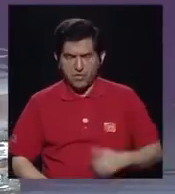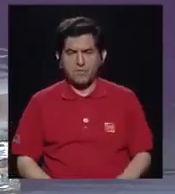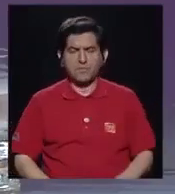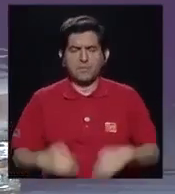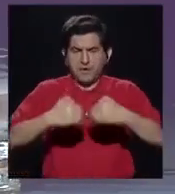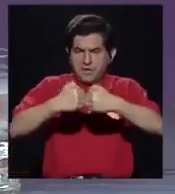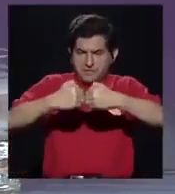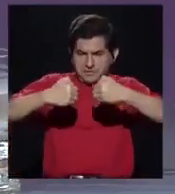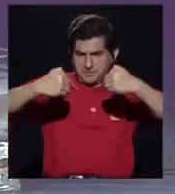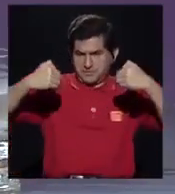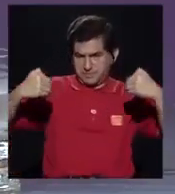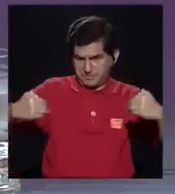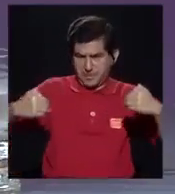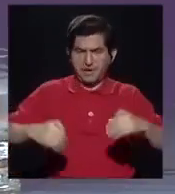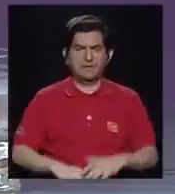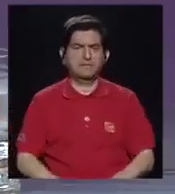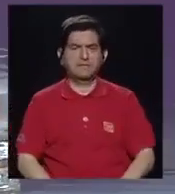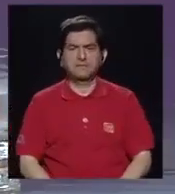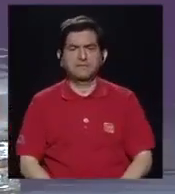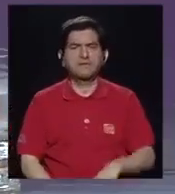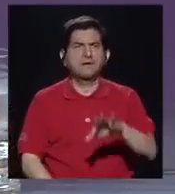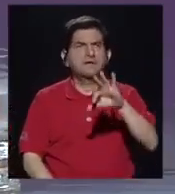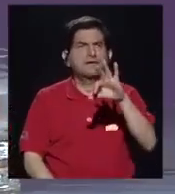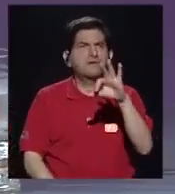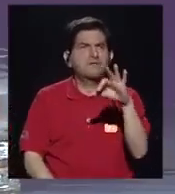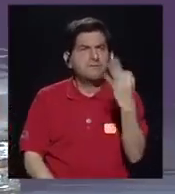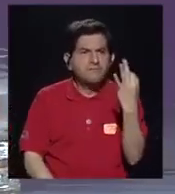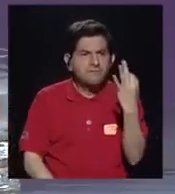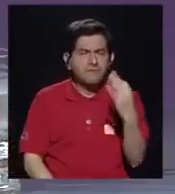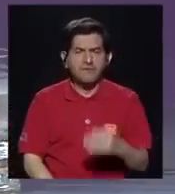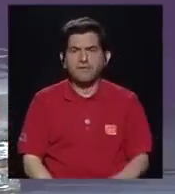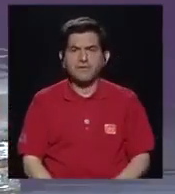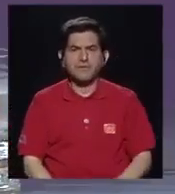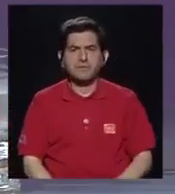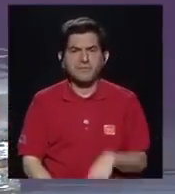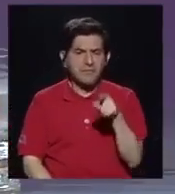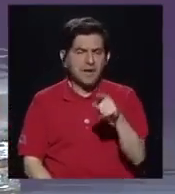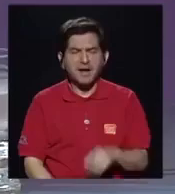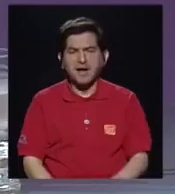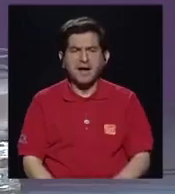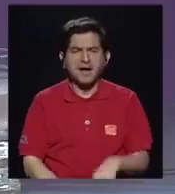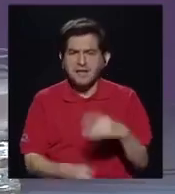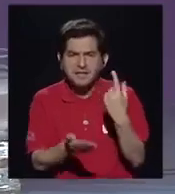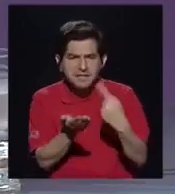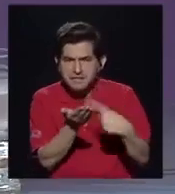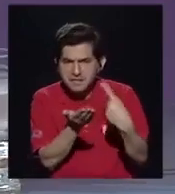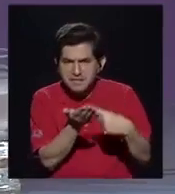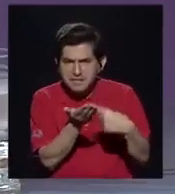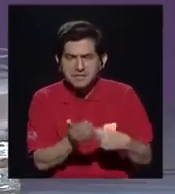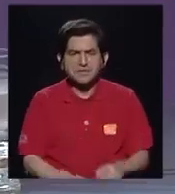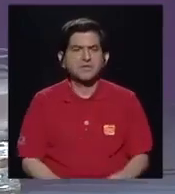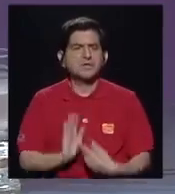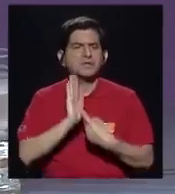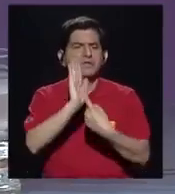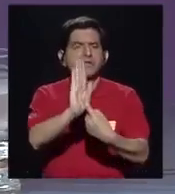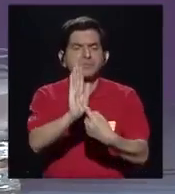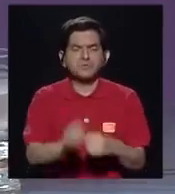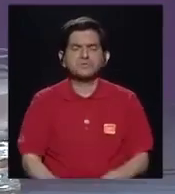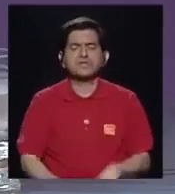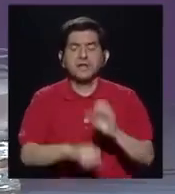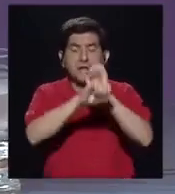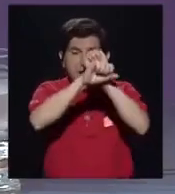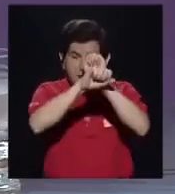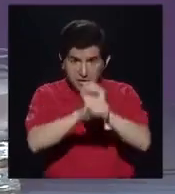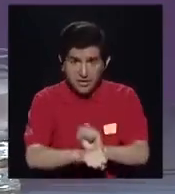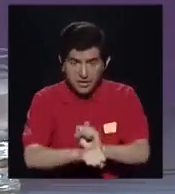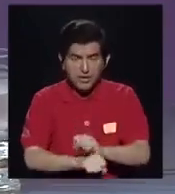distanciamiento de en fin una forma una una forma de parlamentar es una forma de la presentación de sí misma ritualidad